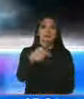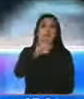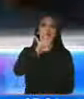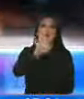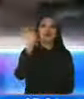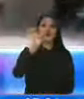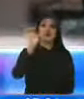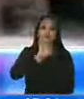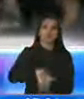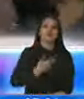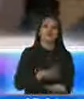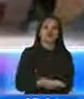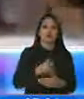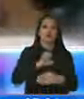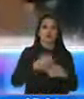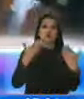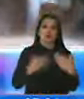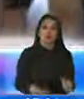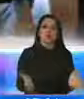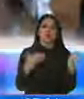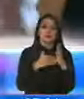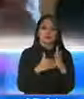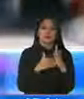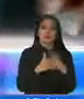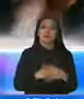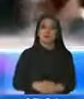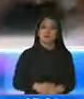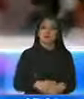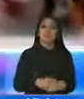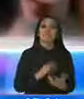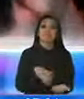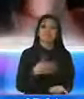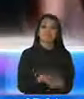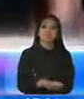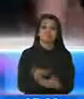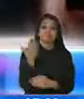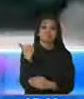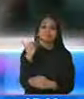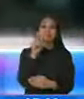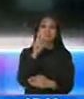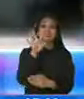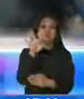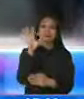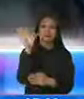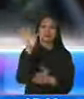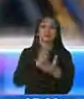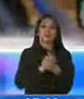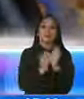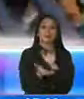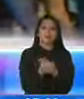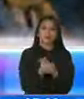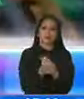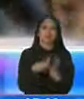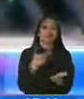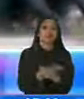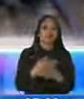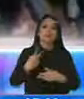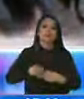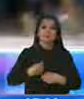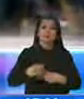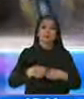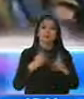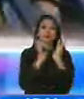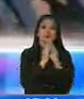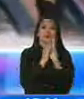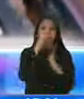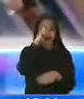enero retornaría al país nuevamente. Su primer retorno sería el pasado 25 de noviembre. Llegaba para participar de la